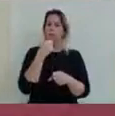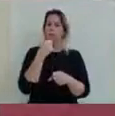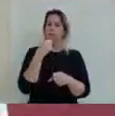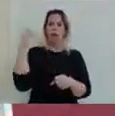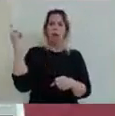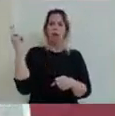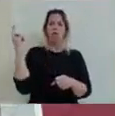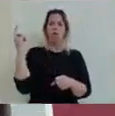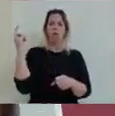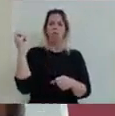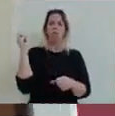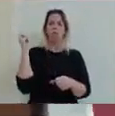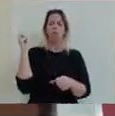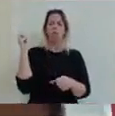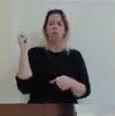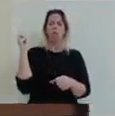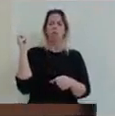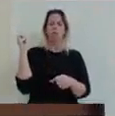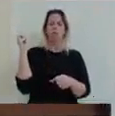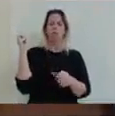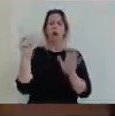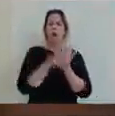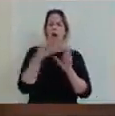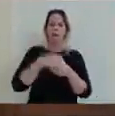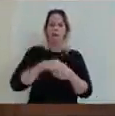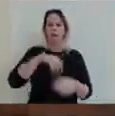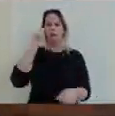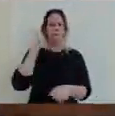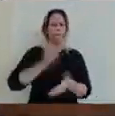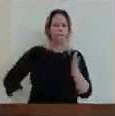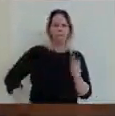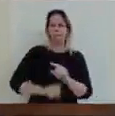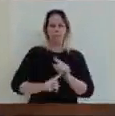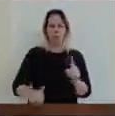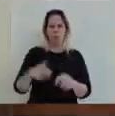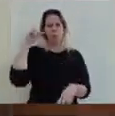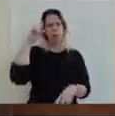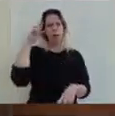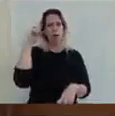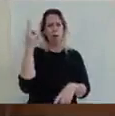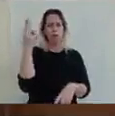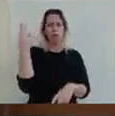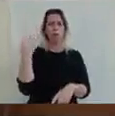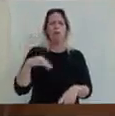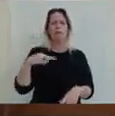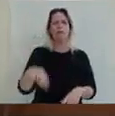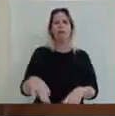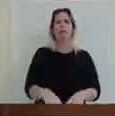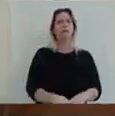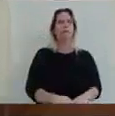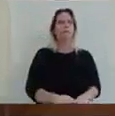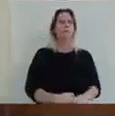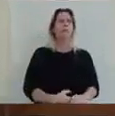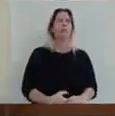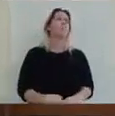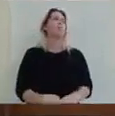interno. Hay un proyecto de comunicación firmado por 6 concejales, no es una nota común, como hicimos con las notas